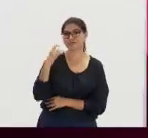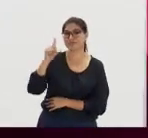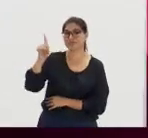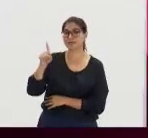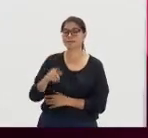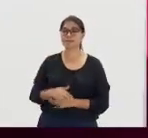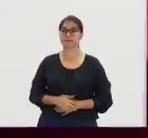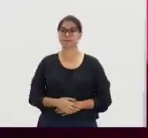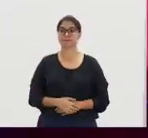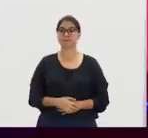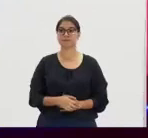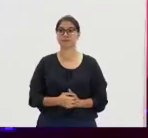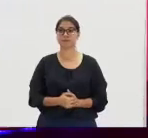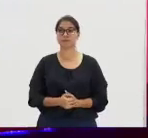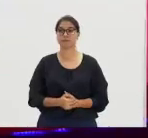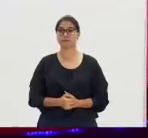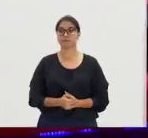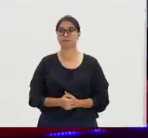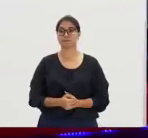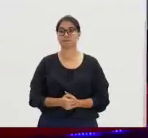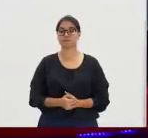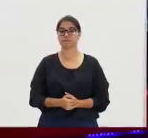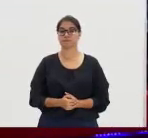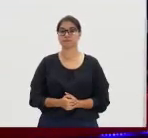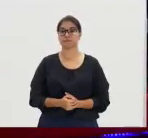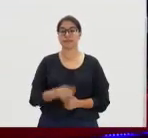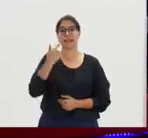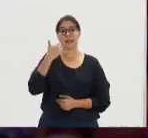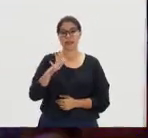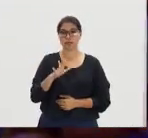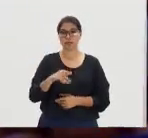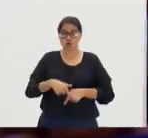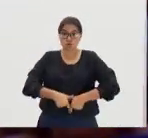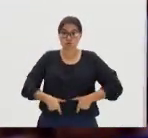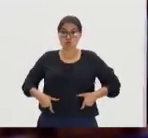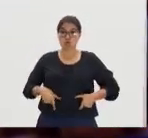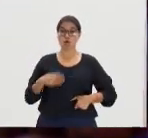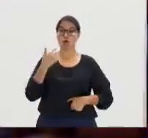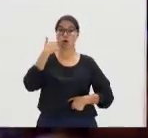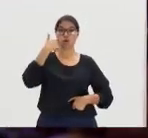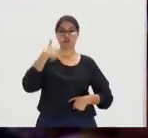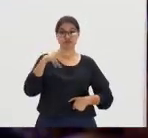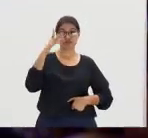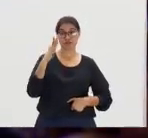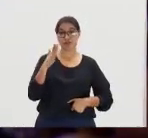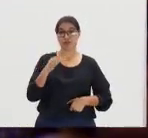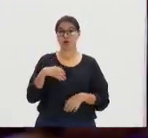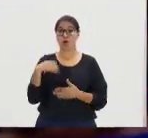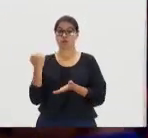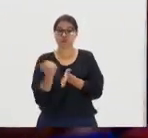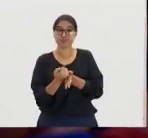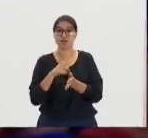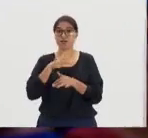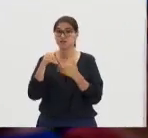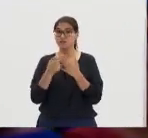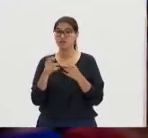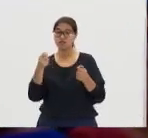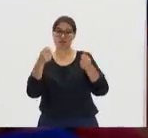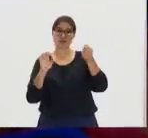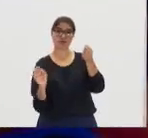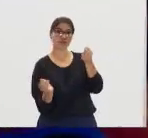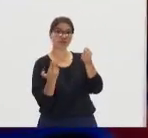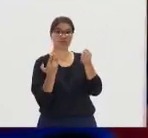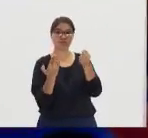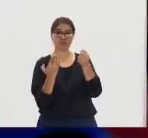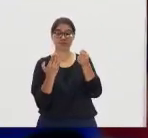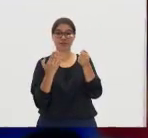Pero Cristo no necesita que yo aparezca en esta mañana con un cincho de marca, con un pantalón de marca, con un traje de marca, con un vehículo último modelo, con un